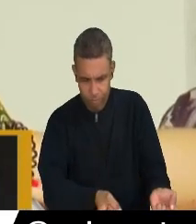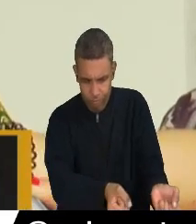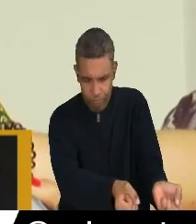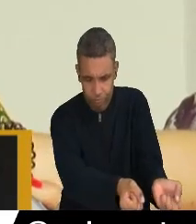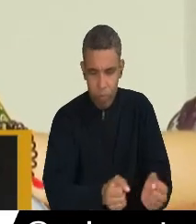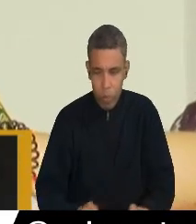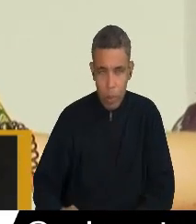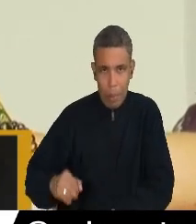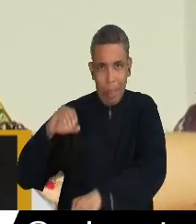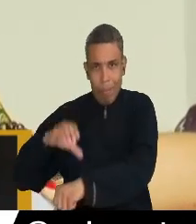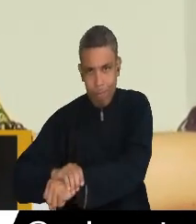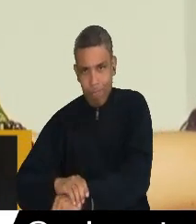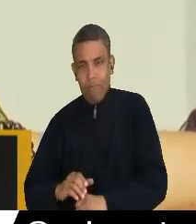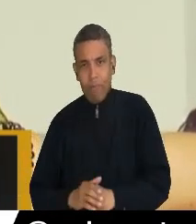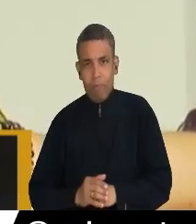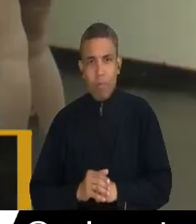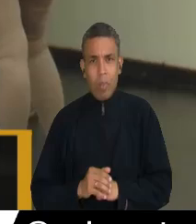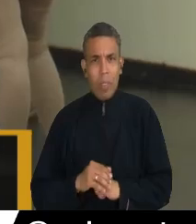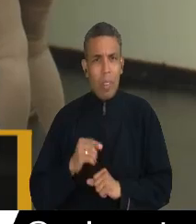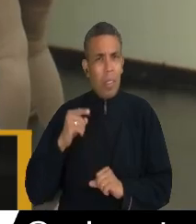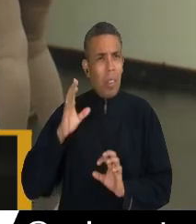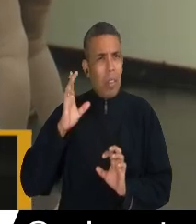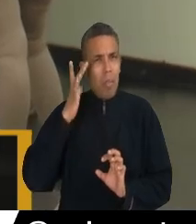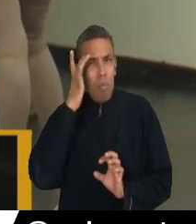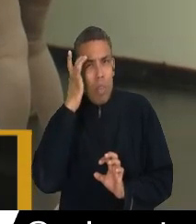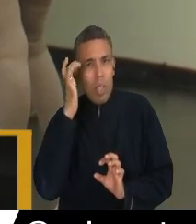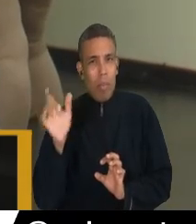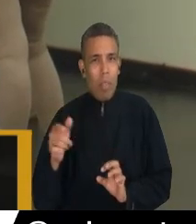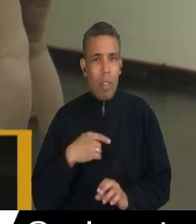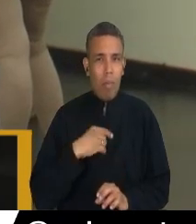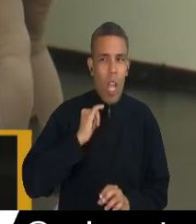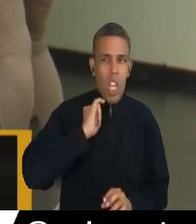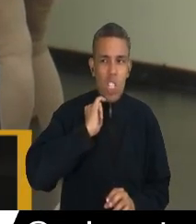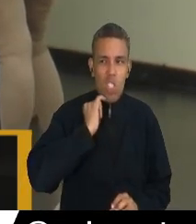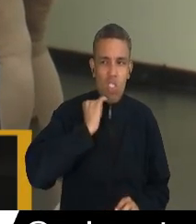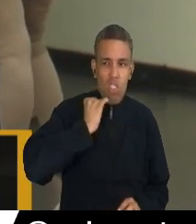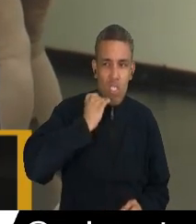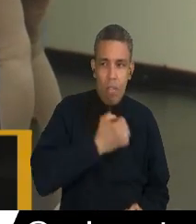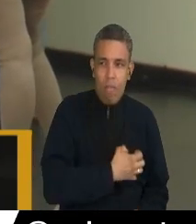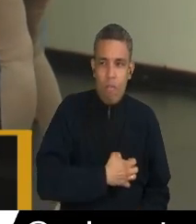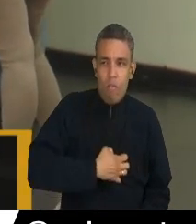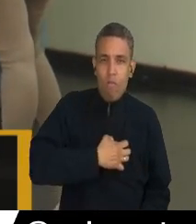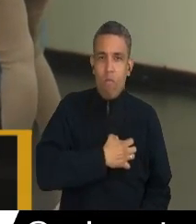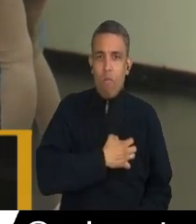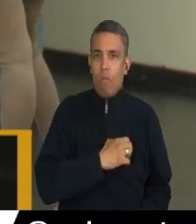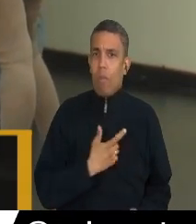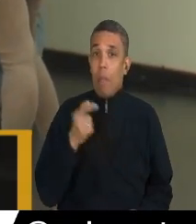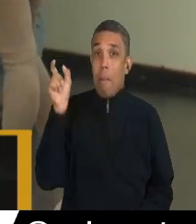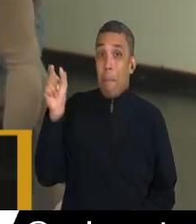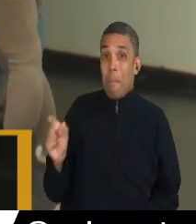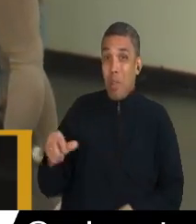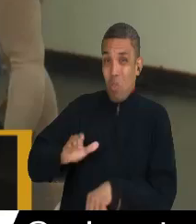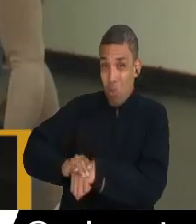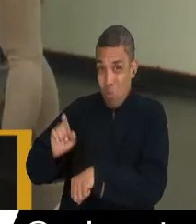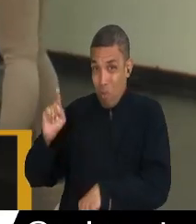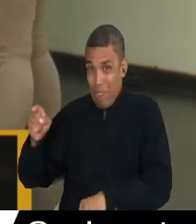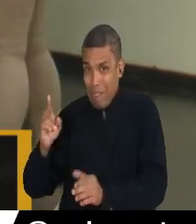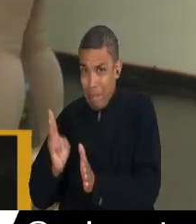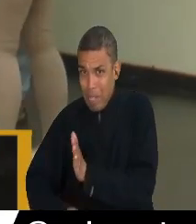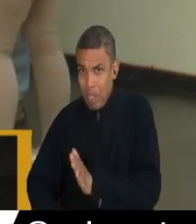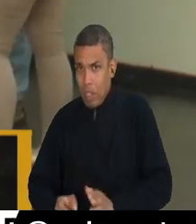hipótesis que fue por un tema pasional. El oficial también aseguró que el victimario se entregó por su propia voluntad y que no